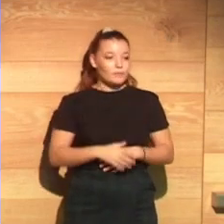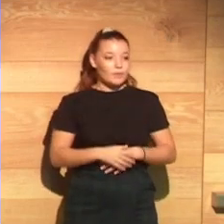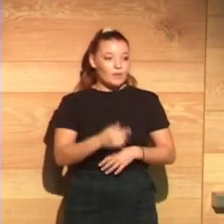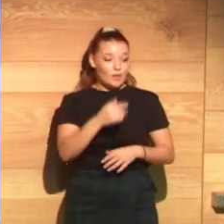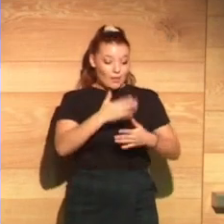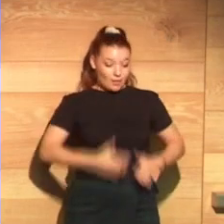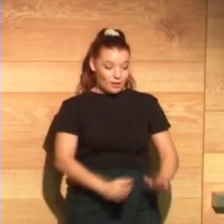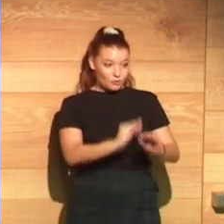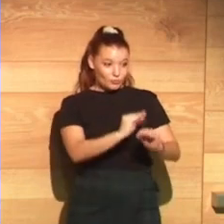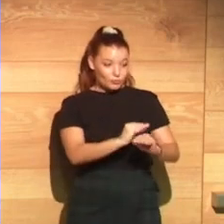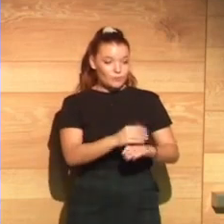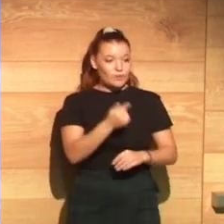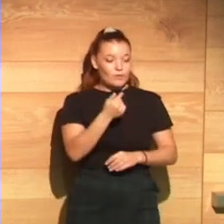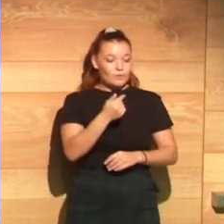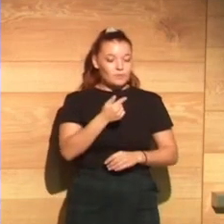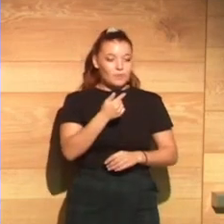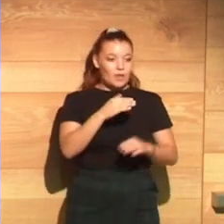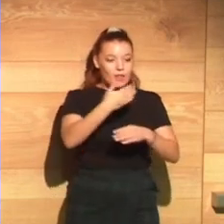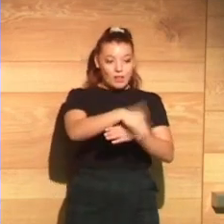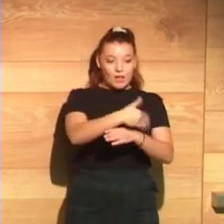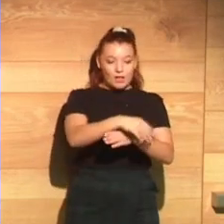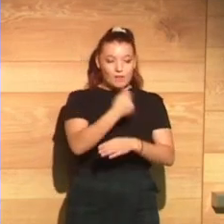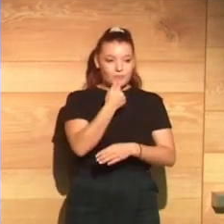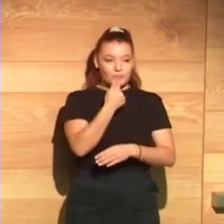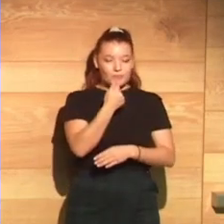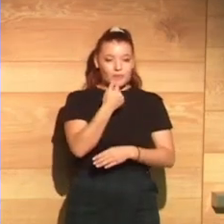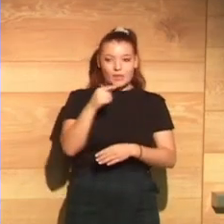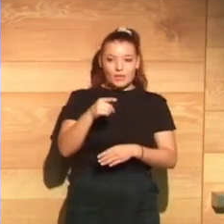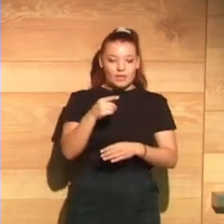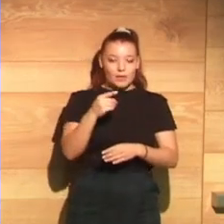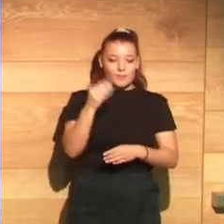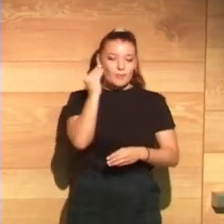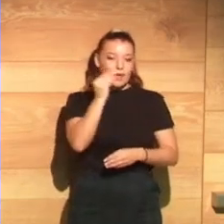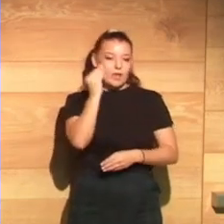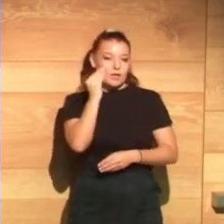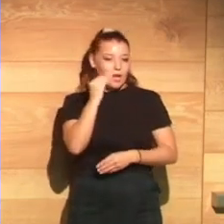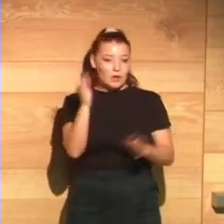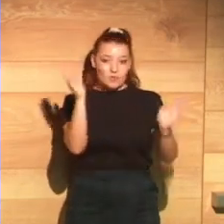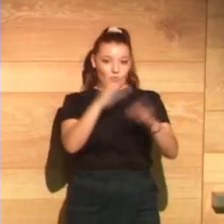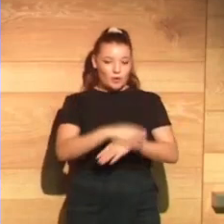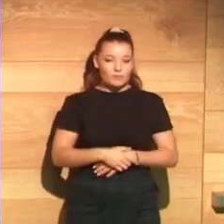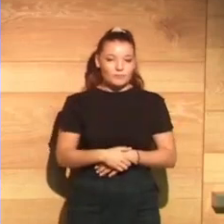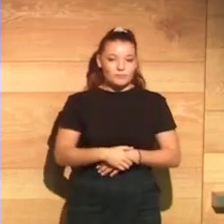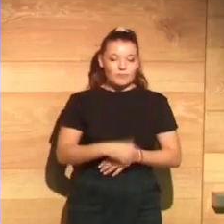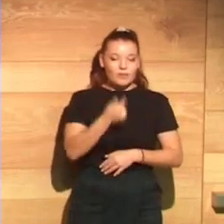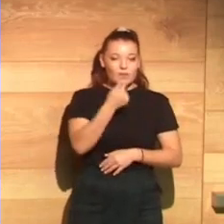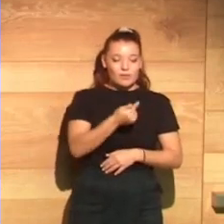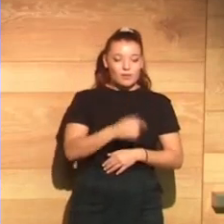dramático, estaba un día por la calle con ella y ella iba sin maquillar y nada. Y le dijo,